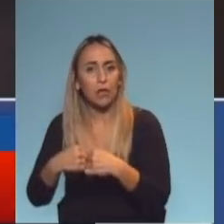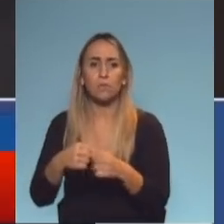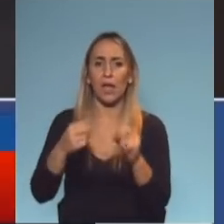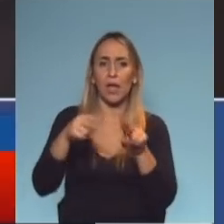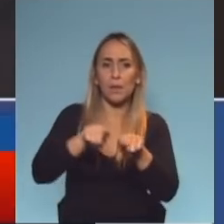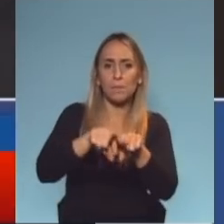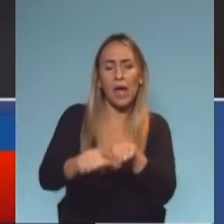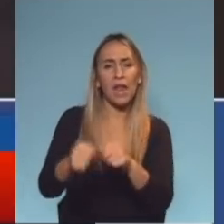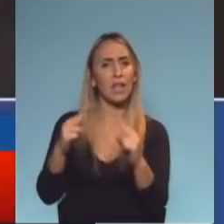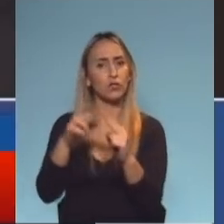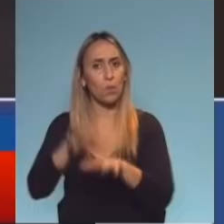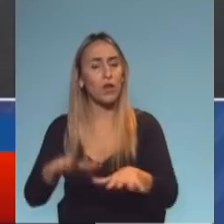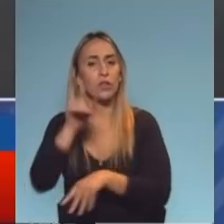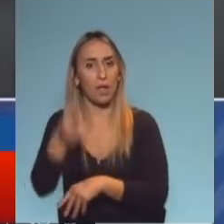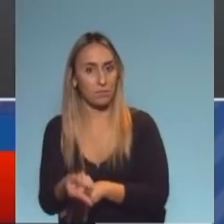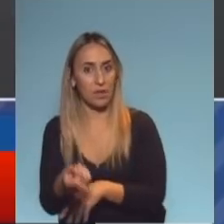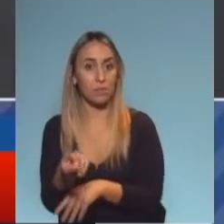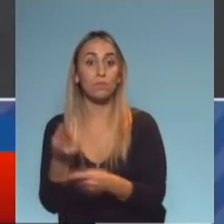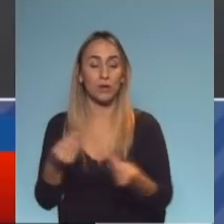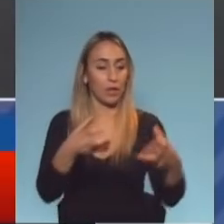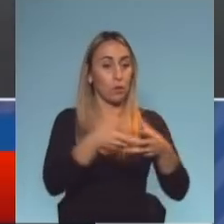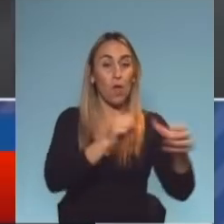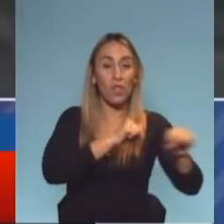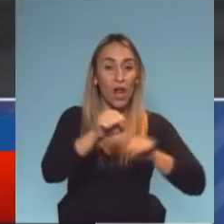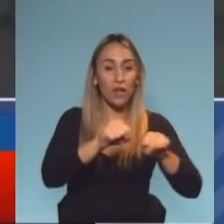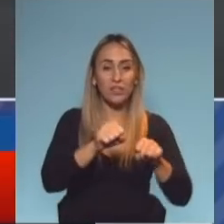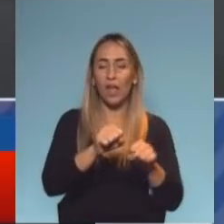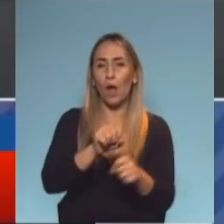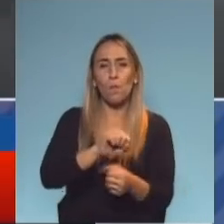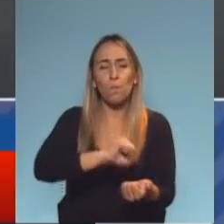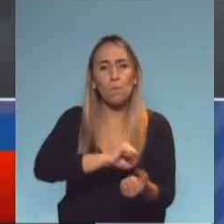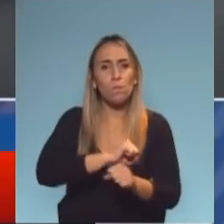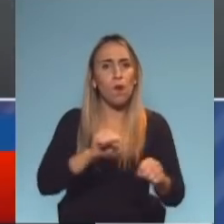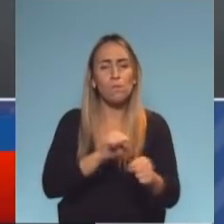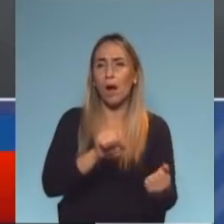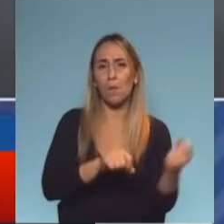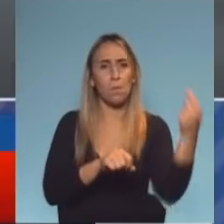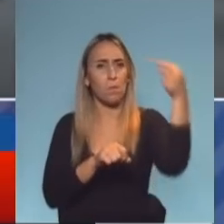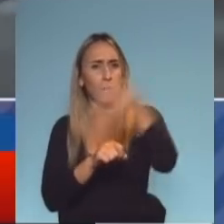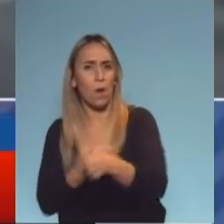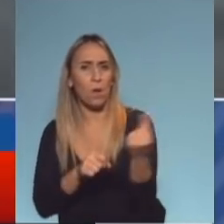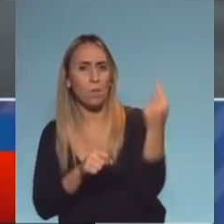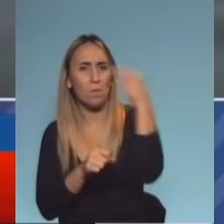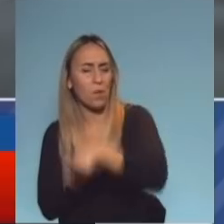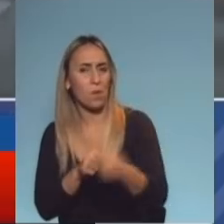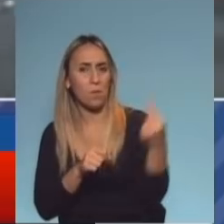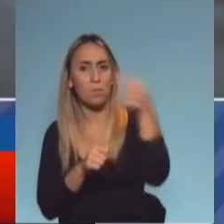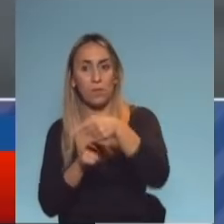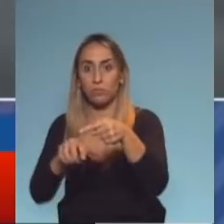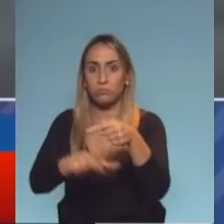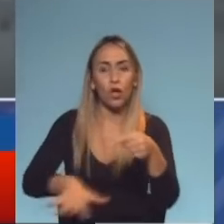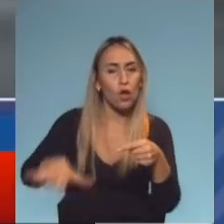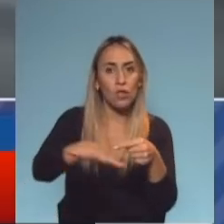allá, porque Hamas está lanzando cohetes cada algunos minutos contra la población